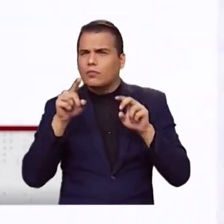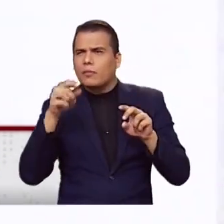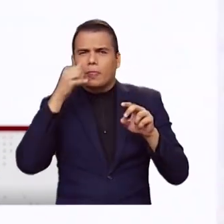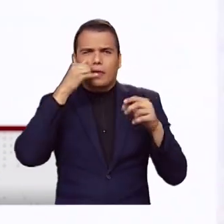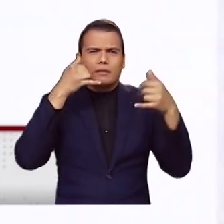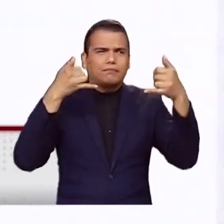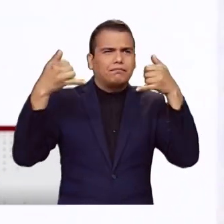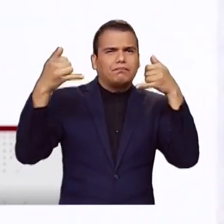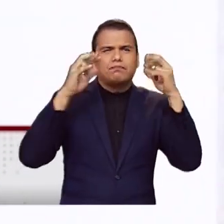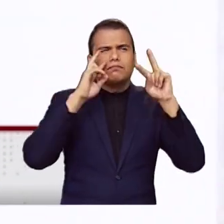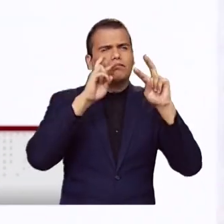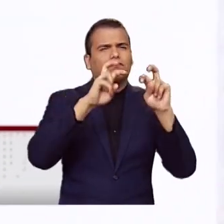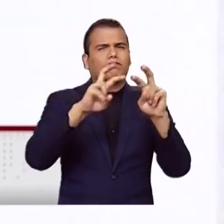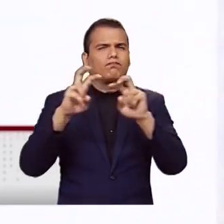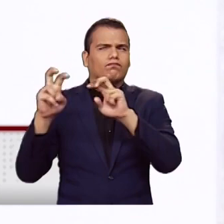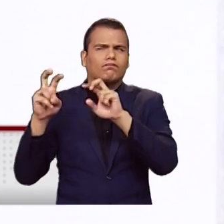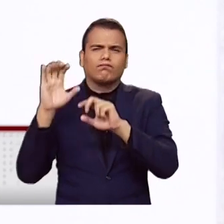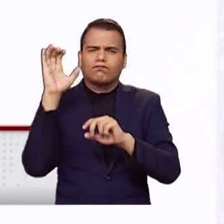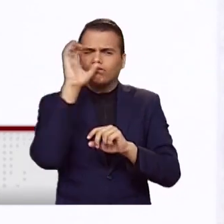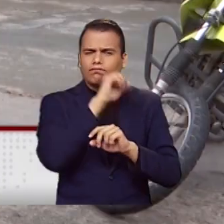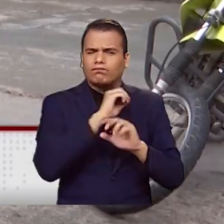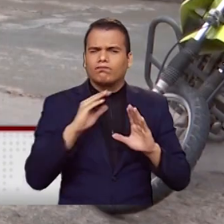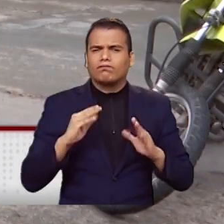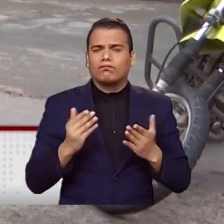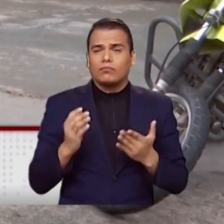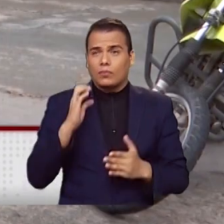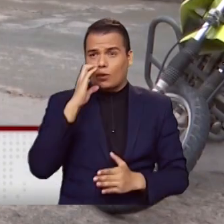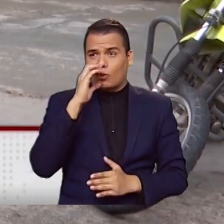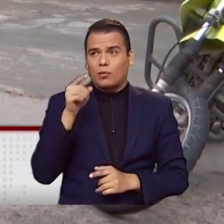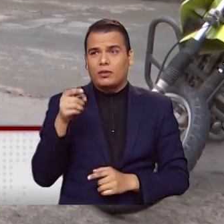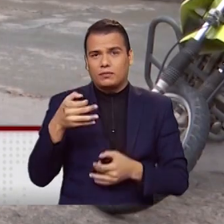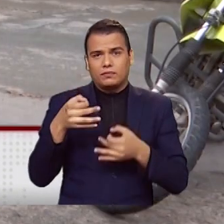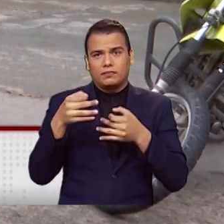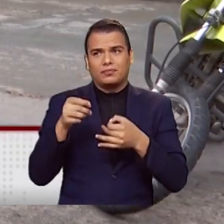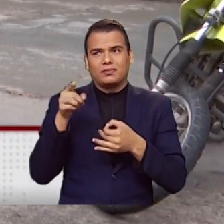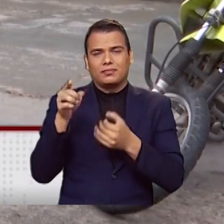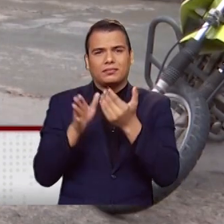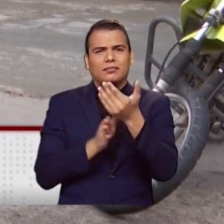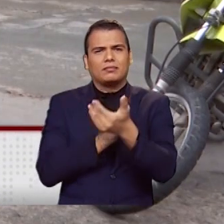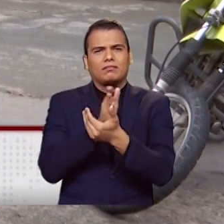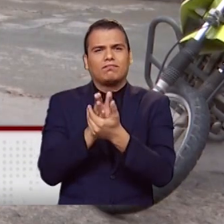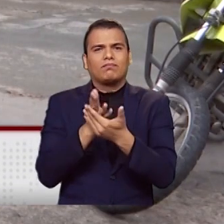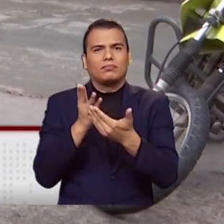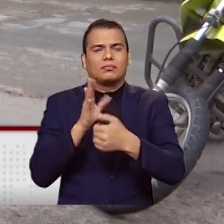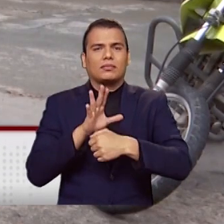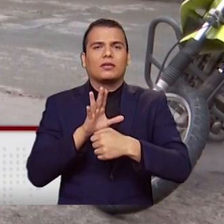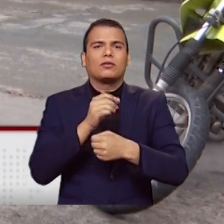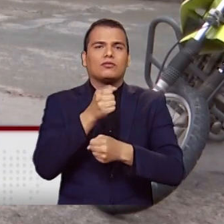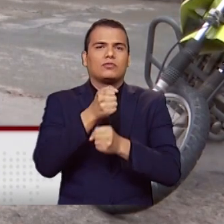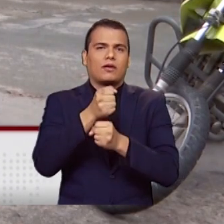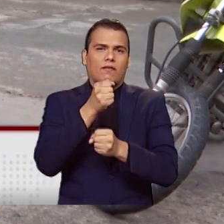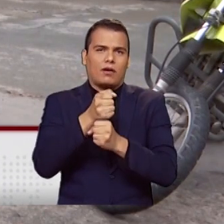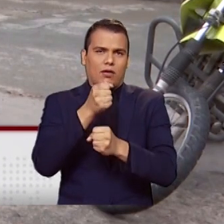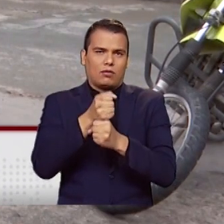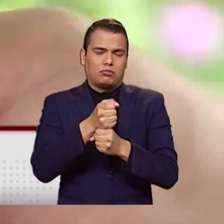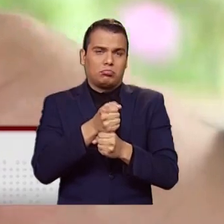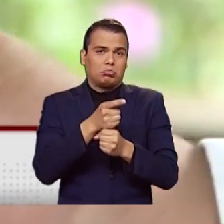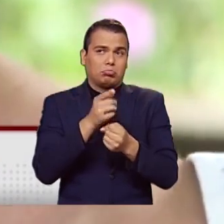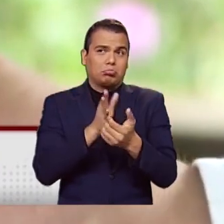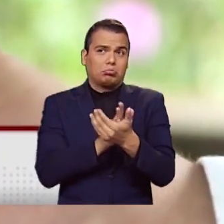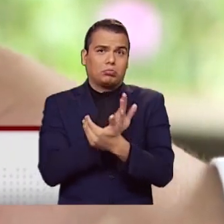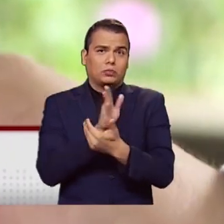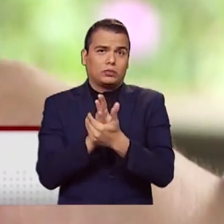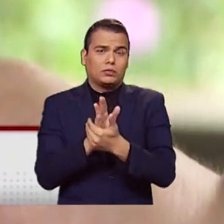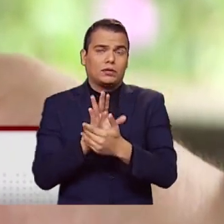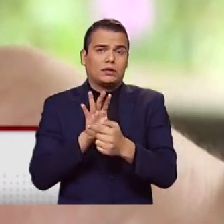de la zona para esclarecer el hecho. Según la policía, el hombre había ido a ese sitio a cumplir una cita de trabajo. El hombre viene allá,